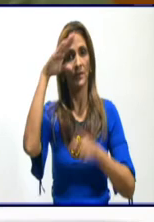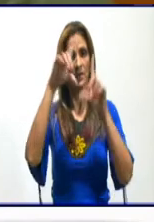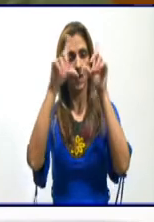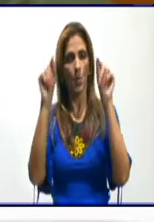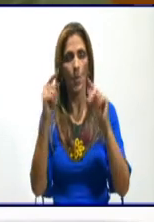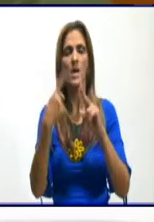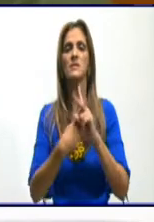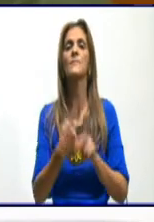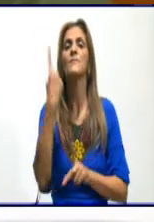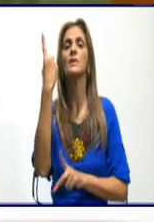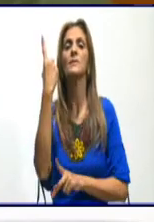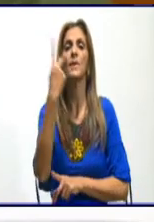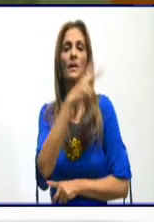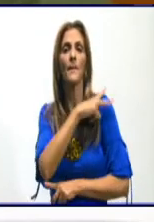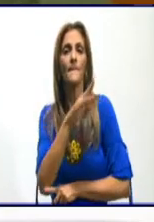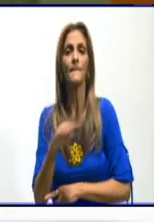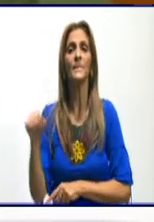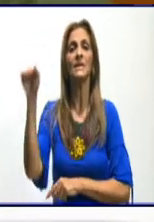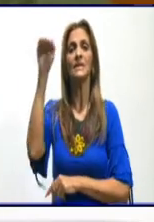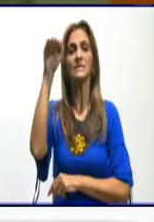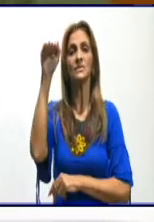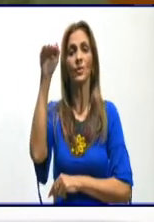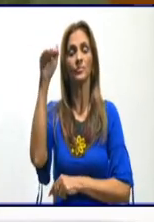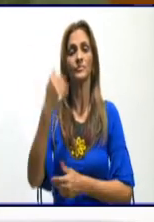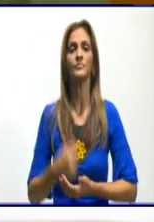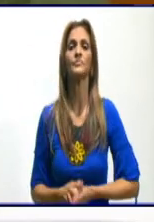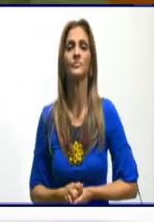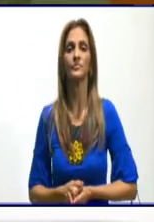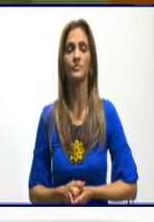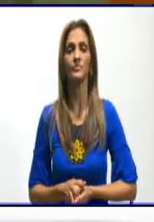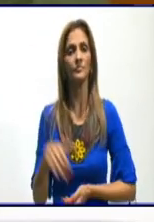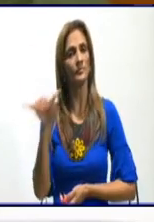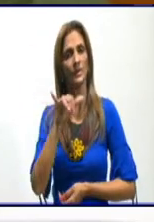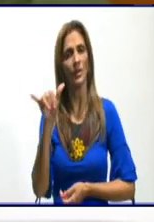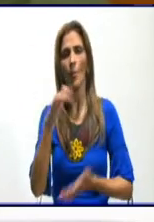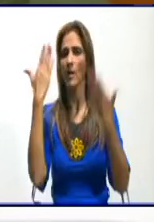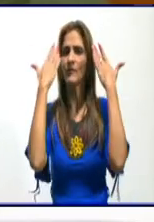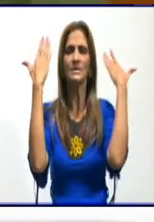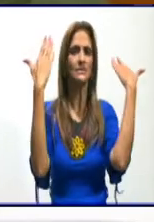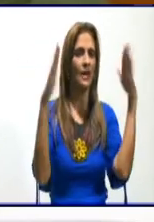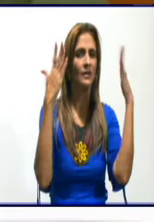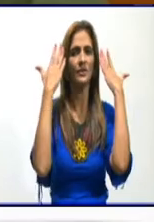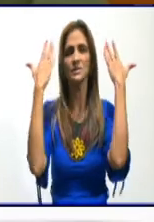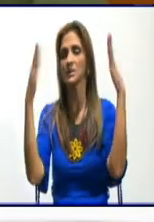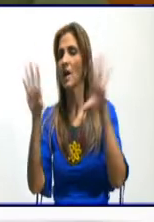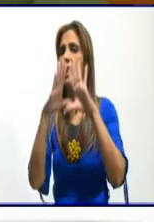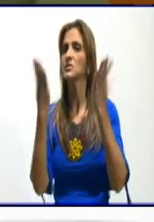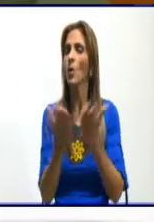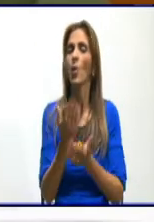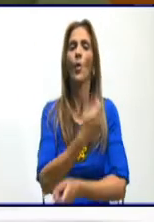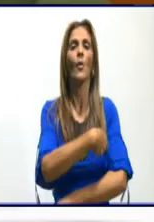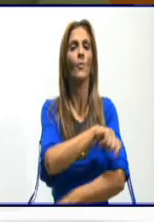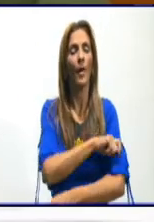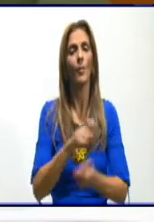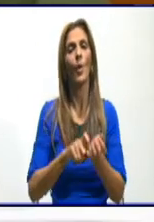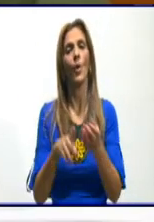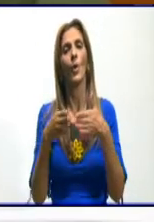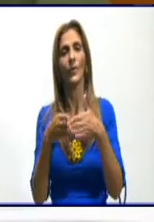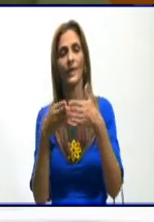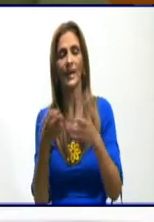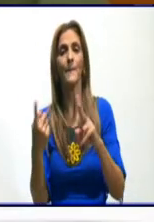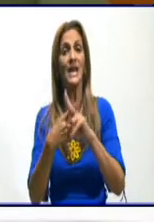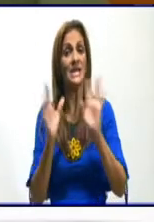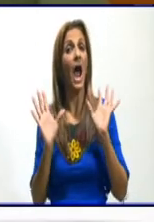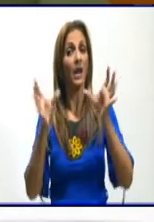primer ministro el compañero marrero a todo el equipo a todo el pueblo de drama yo tal y como